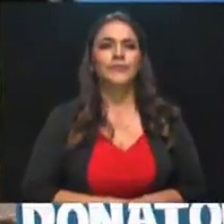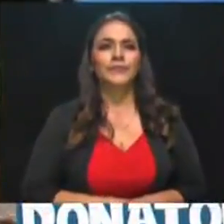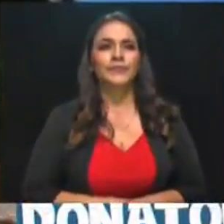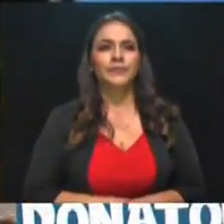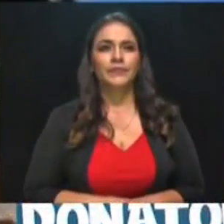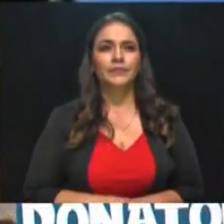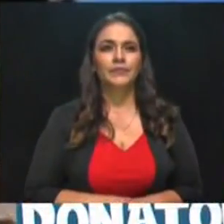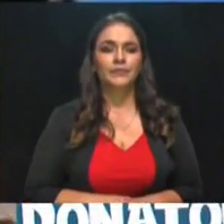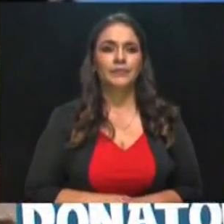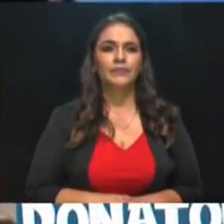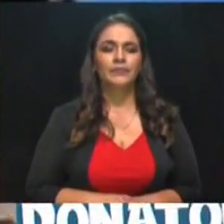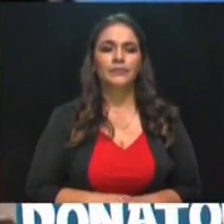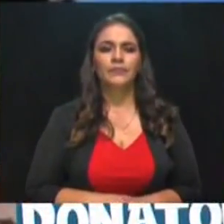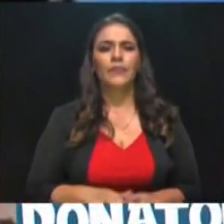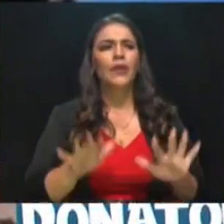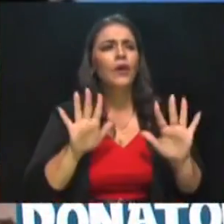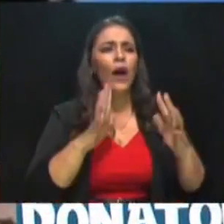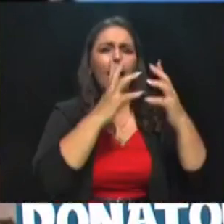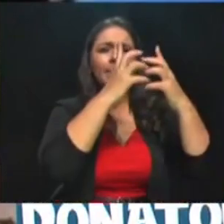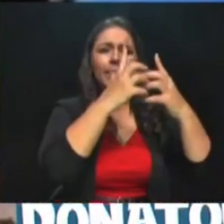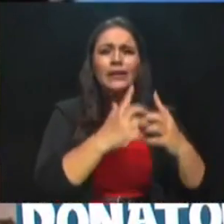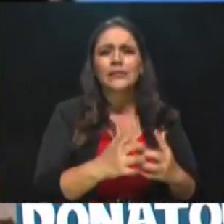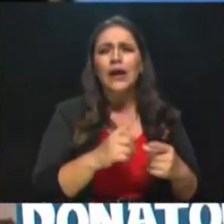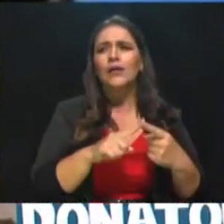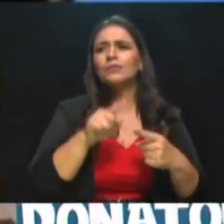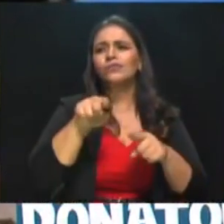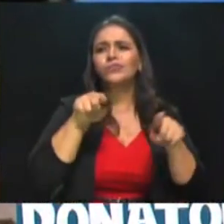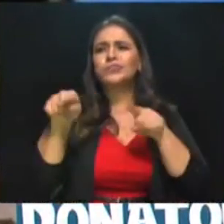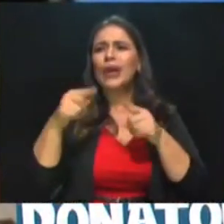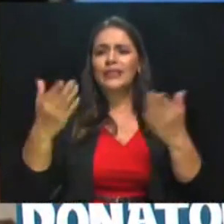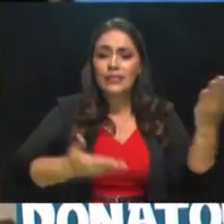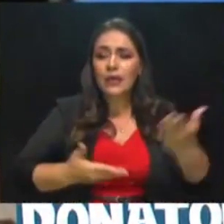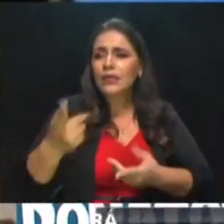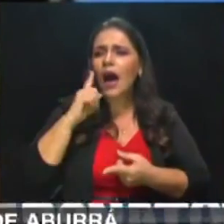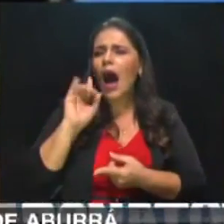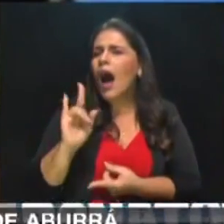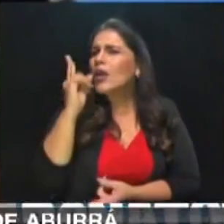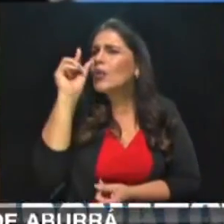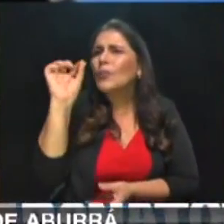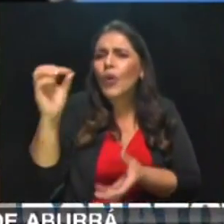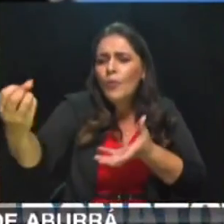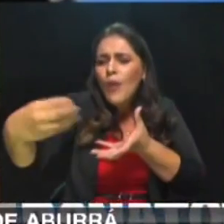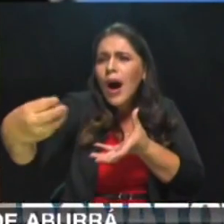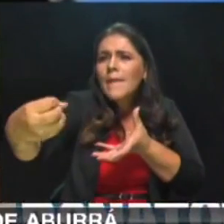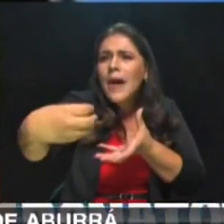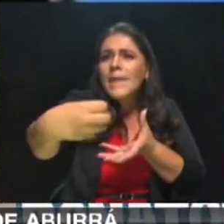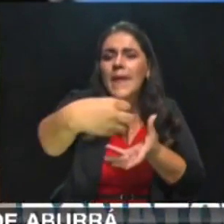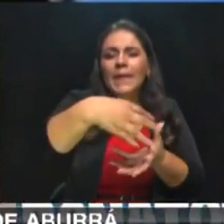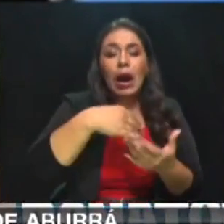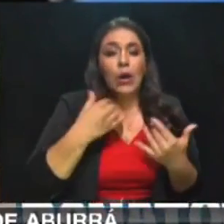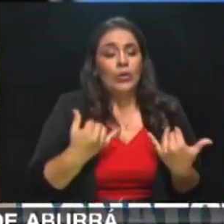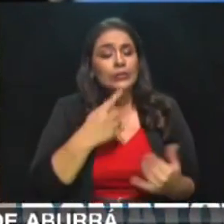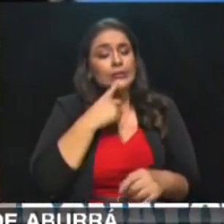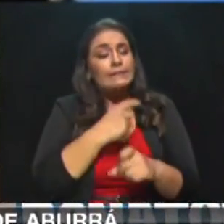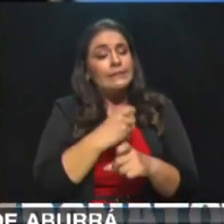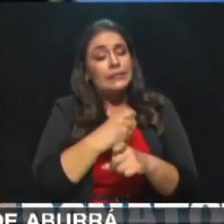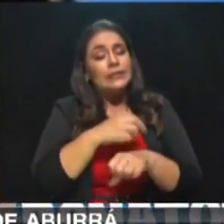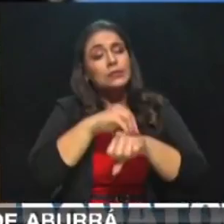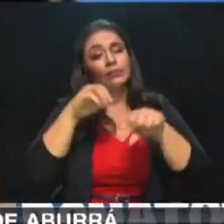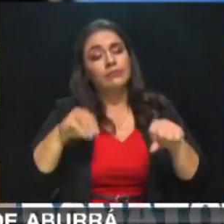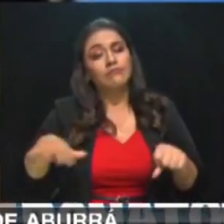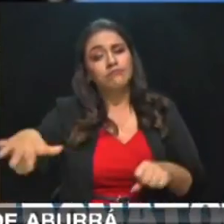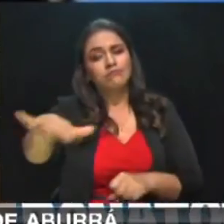todos los empresarios, a todos los comerciantes y todos los que se puedan unir a esta gran labor en este momento difícil, que estemos